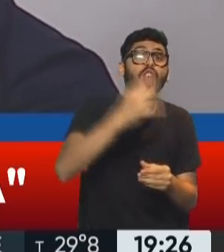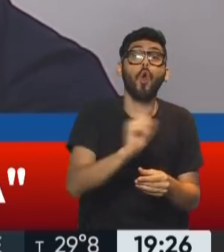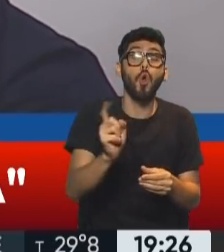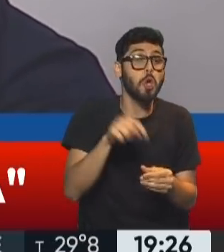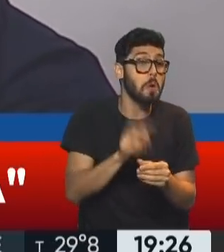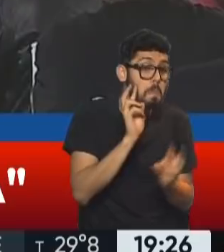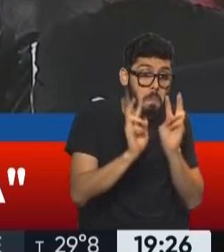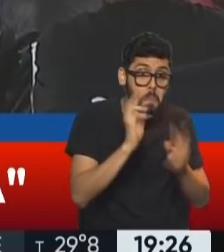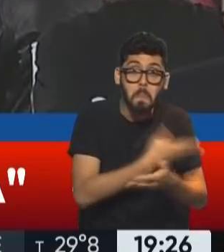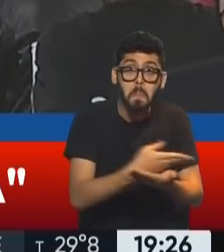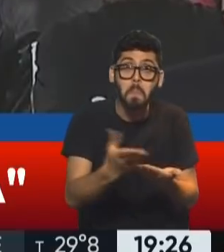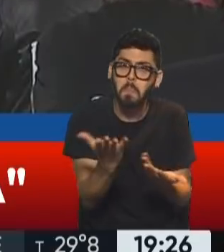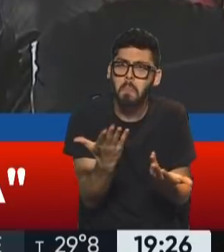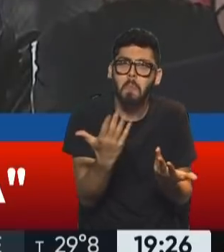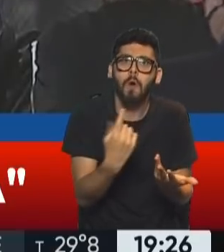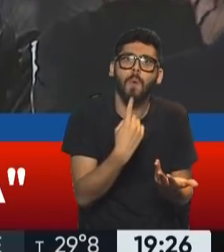irregularidad.